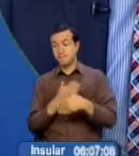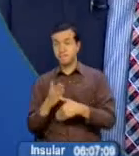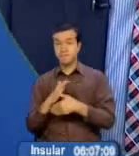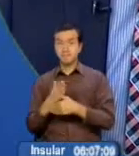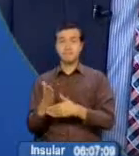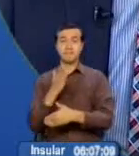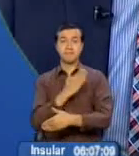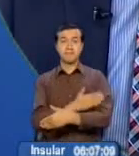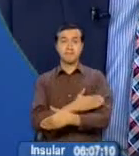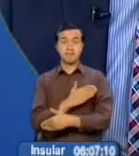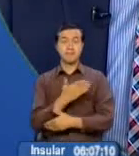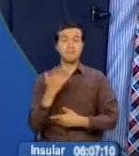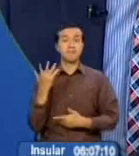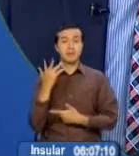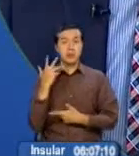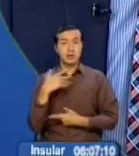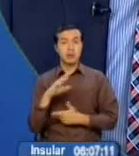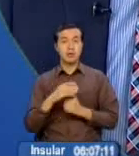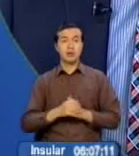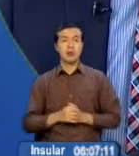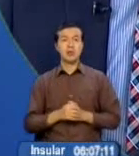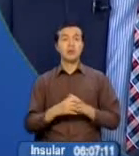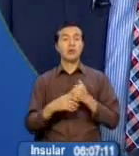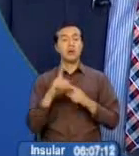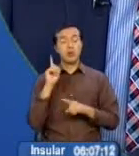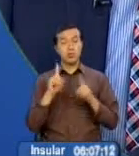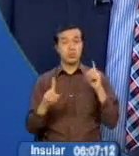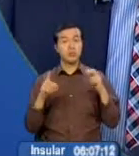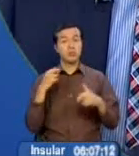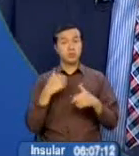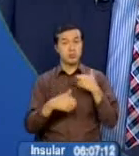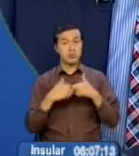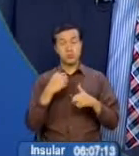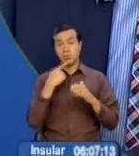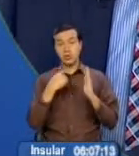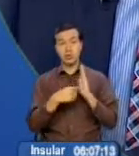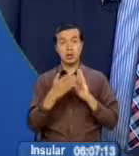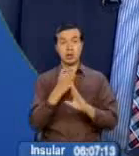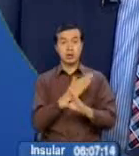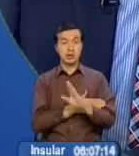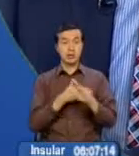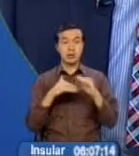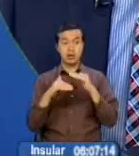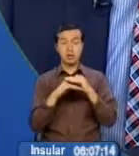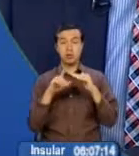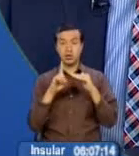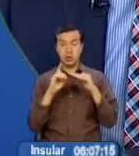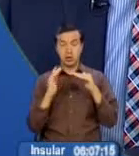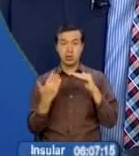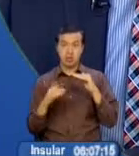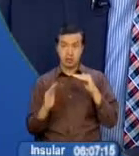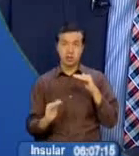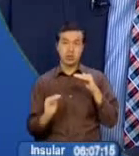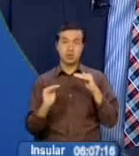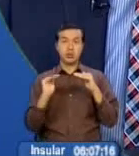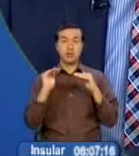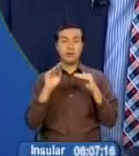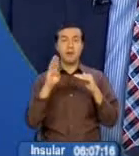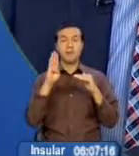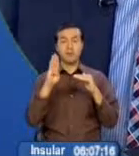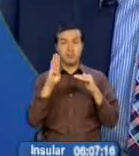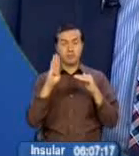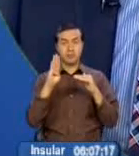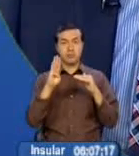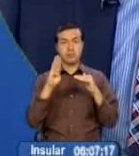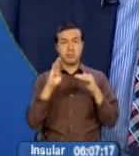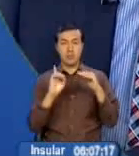el pasado reciente, ha tenido una serie de inconvenientes. Recordemos que estaba en la categoría D, hoy está en la categoría B. De